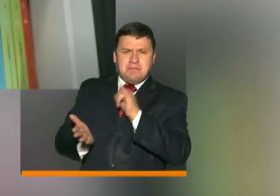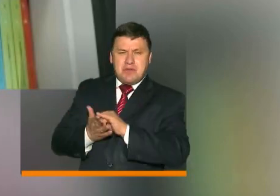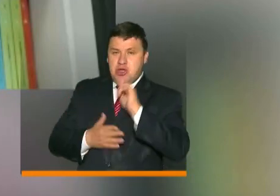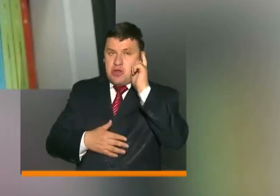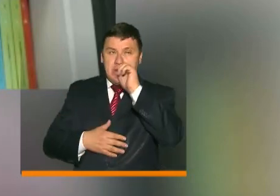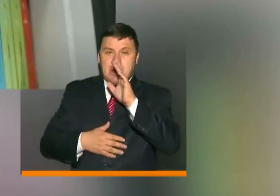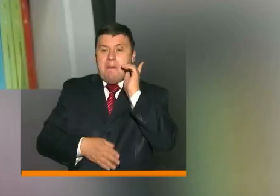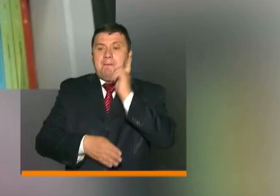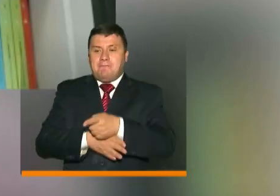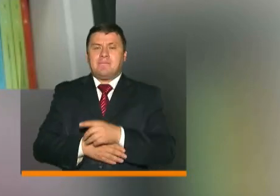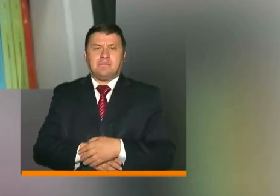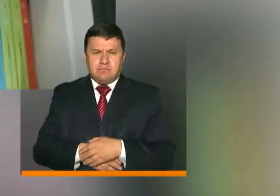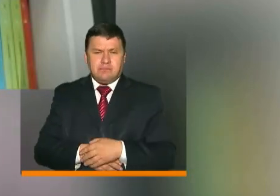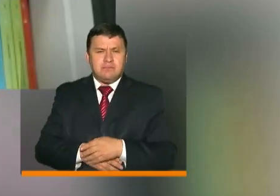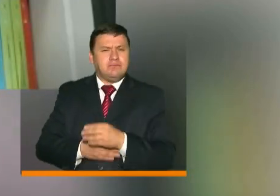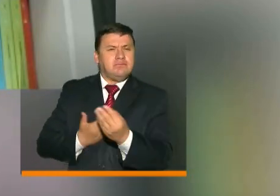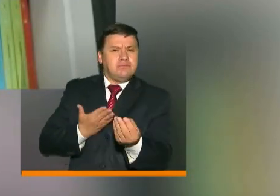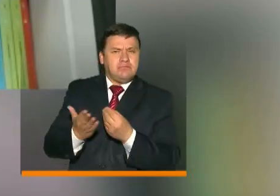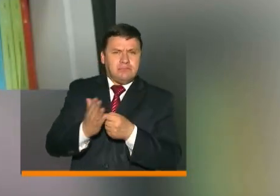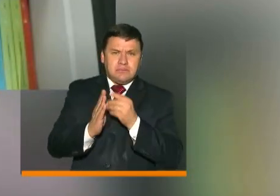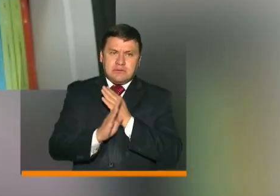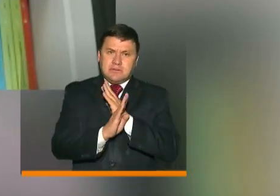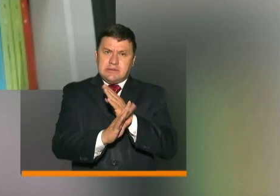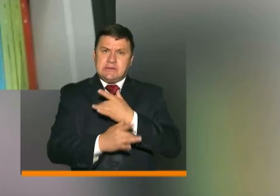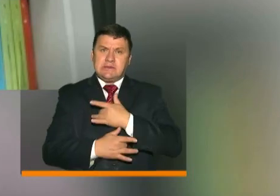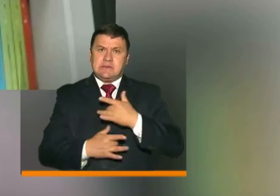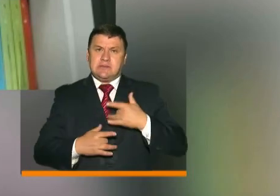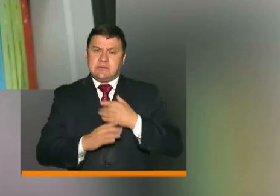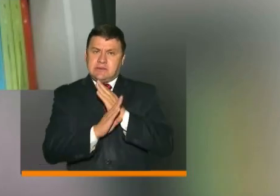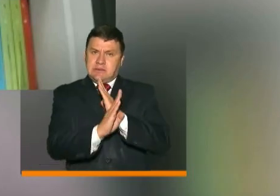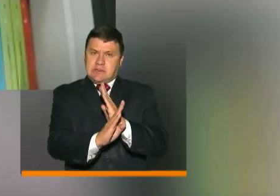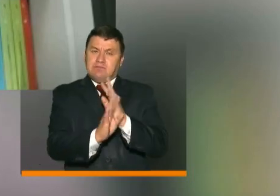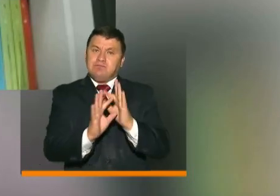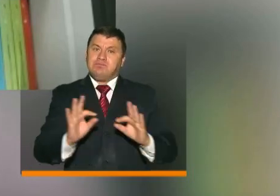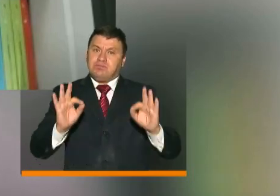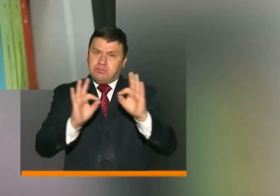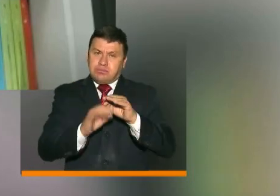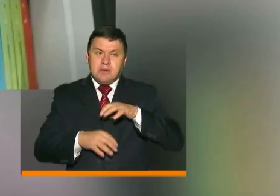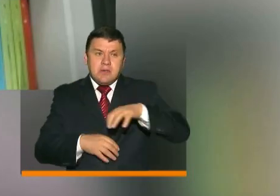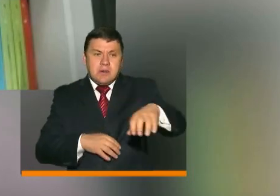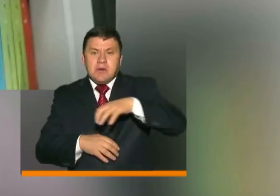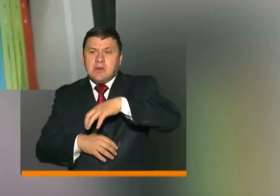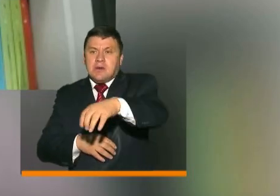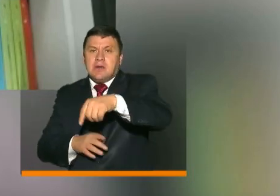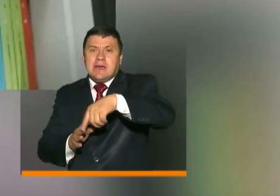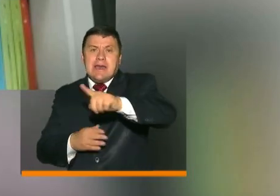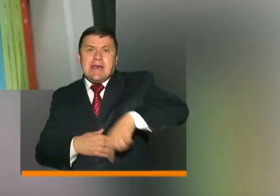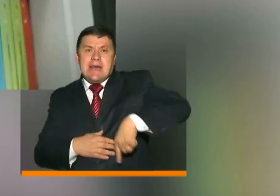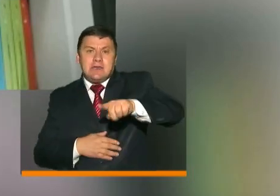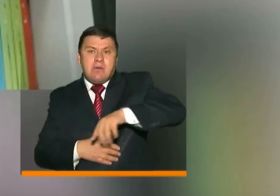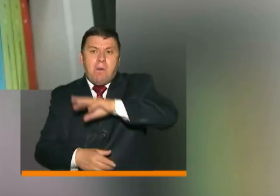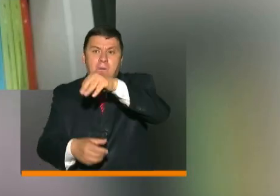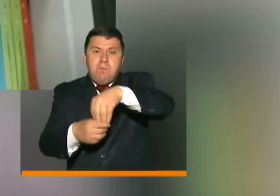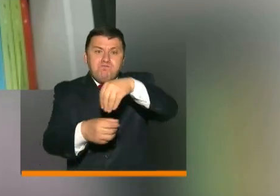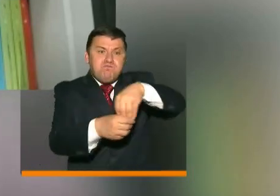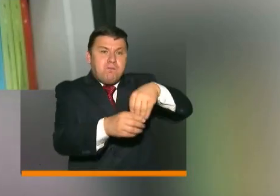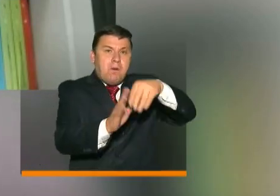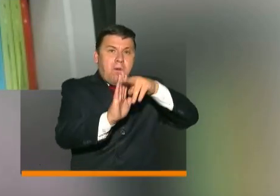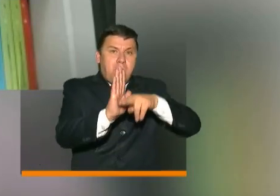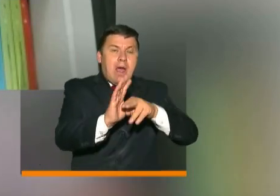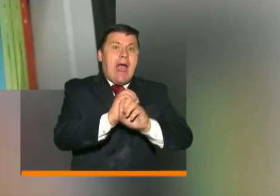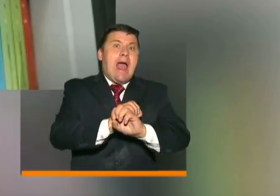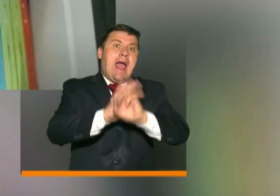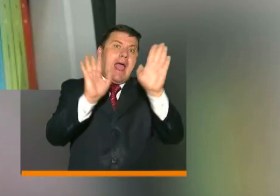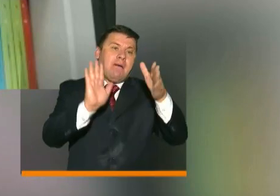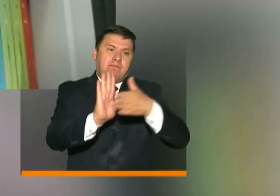Gobierno Nacional, y las condiciones de bioseguridad en cada una de nuestras escuelas esté